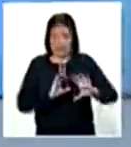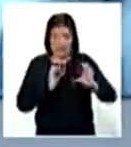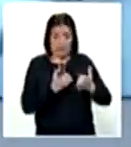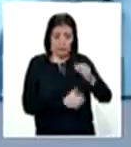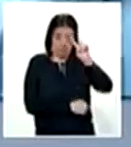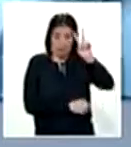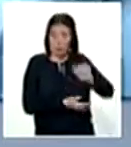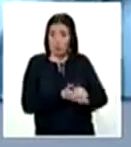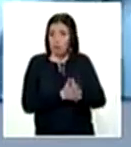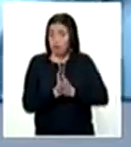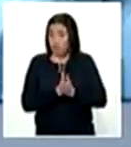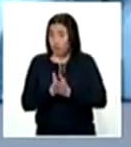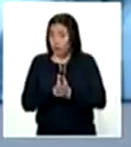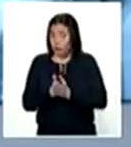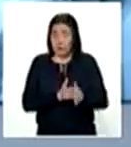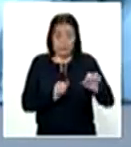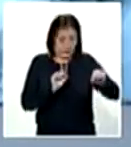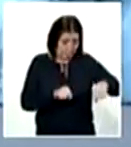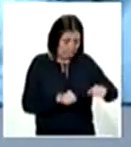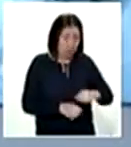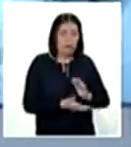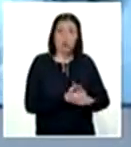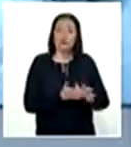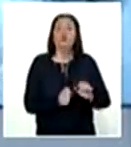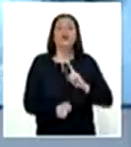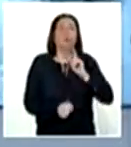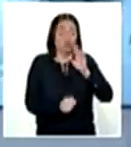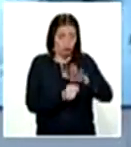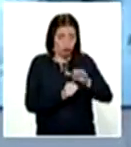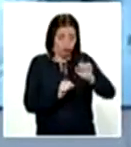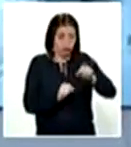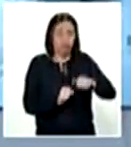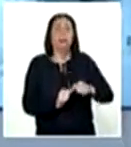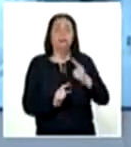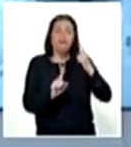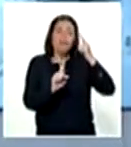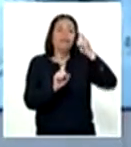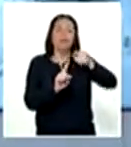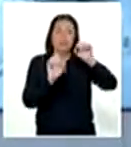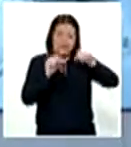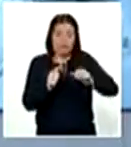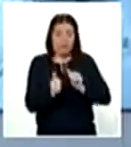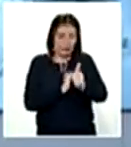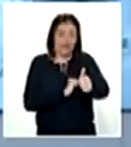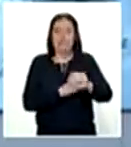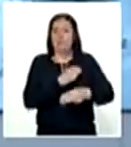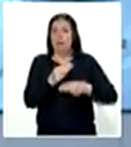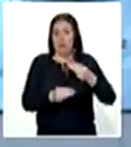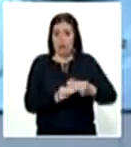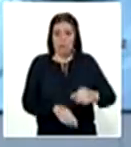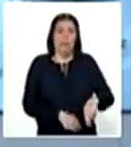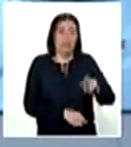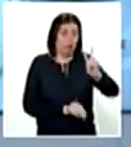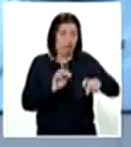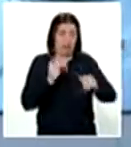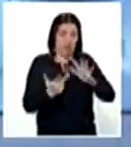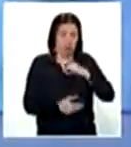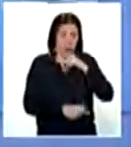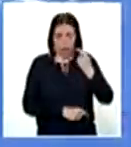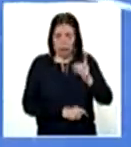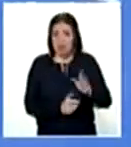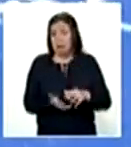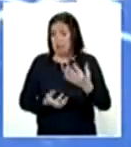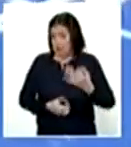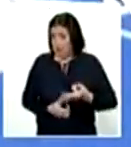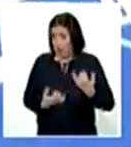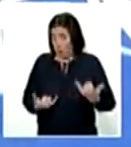su entusiasmo y también su compromiso por cumplir el objetivo de clasificar de todas maneras al Mundial Rusia 2018. Y así será. La verdad es que hoy